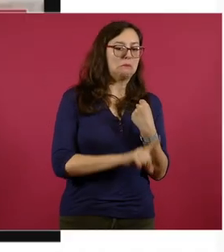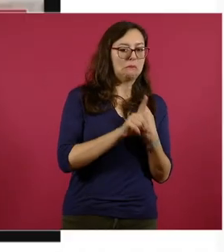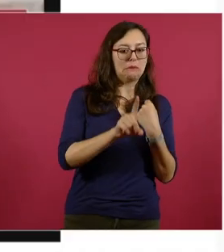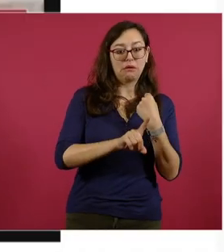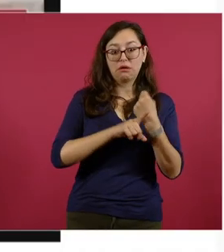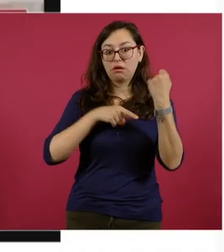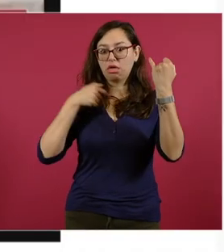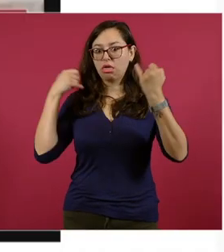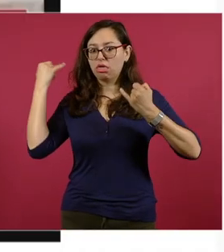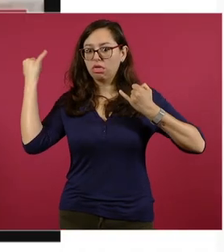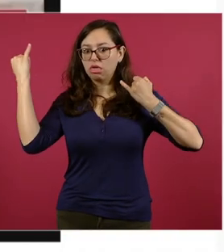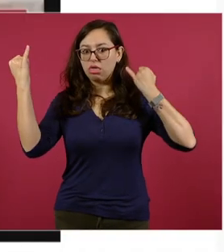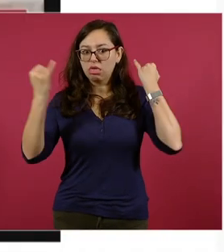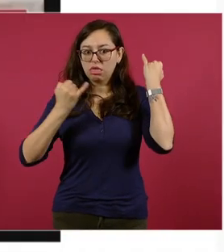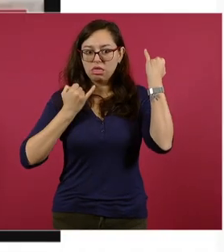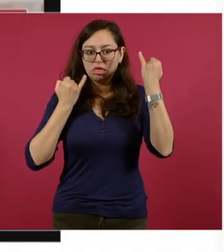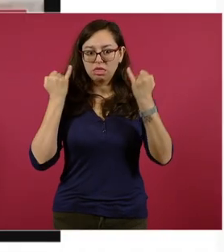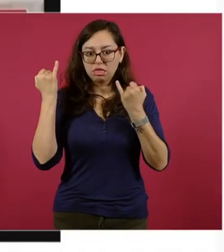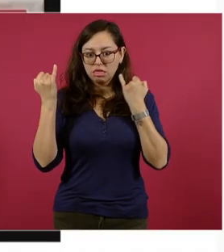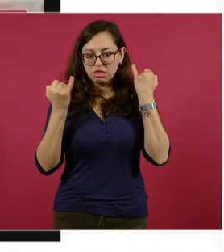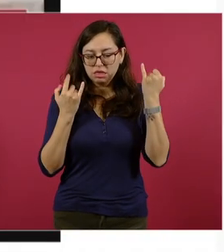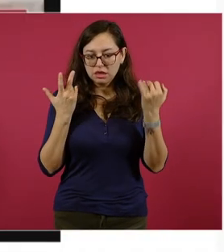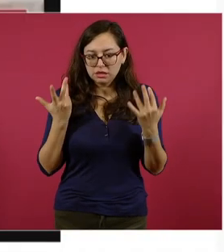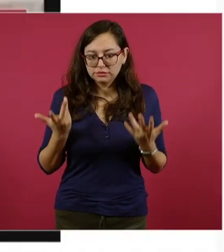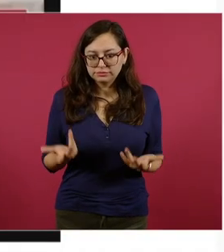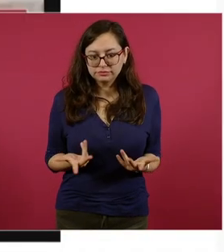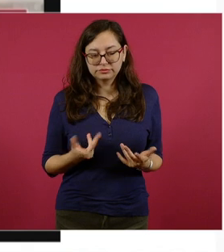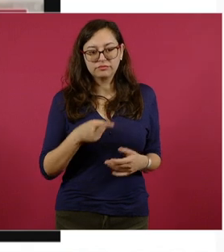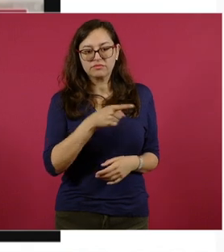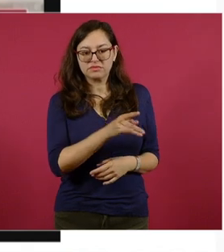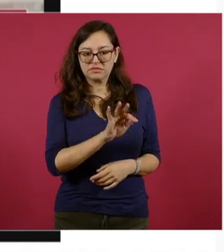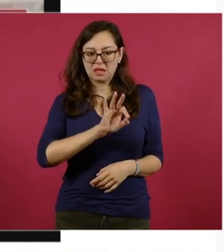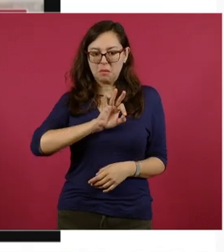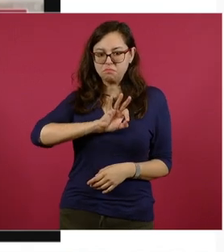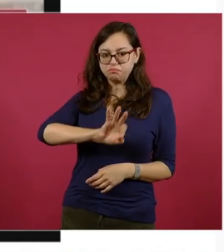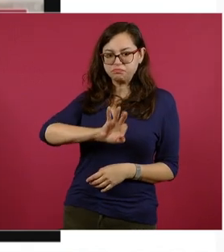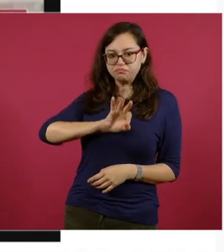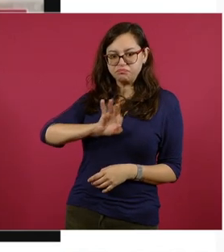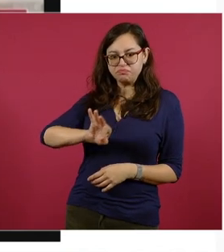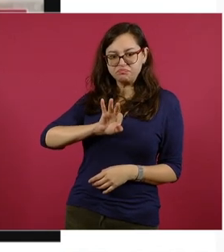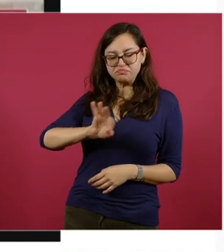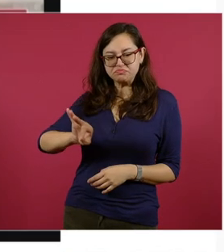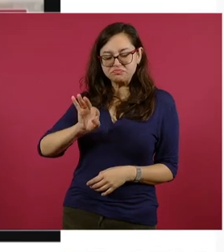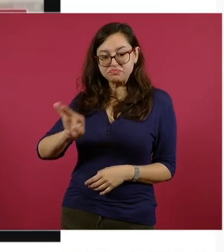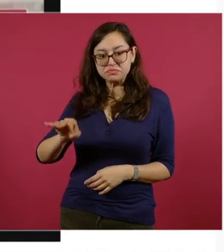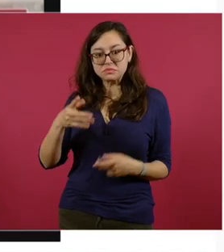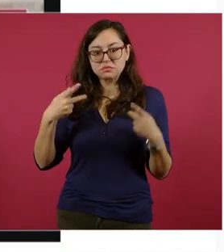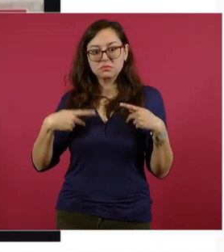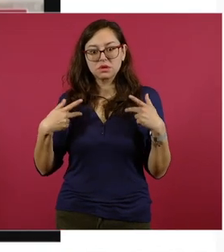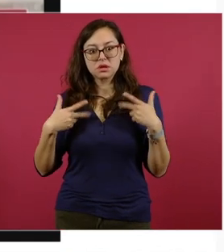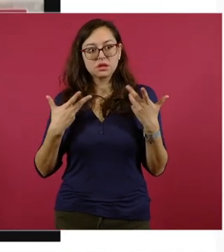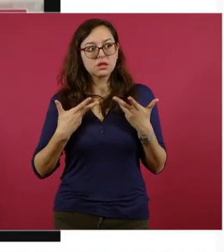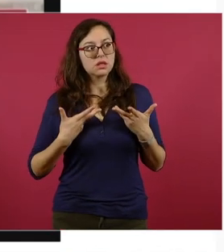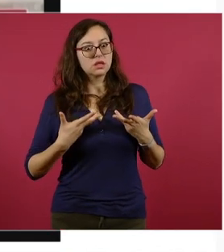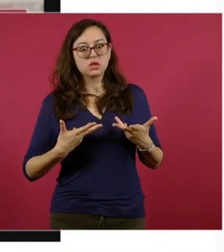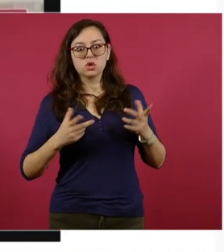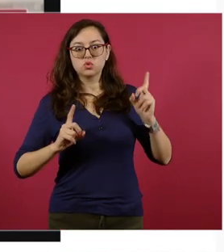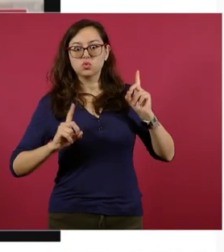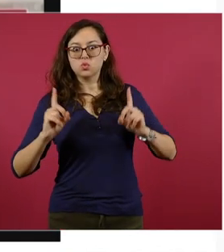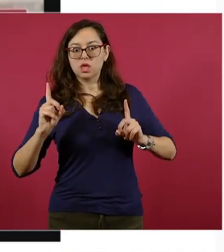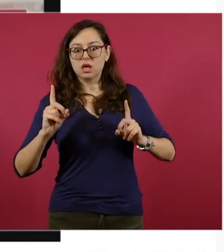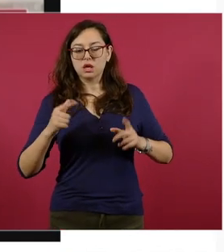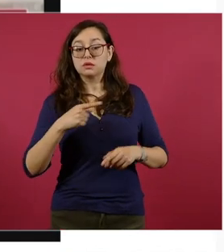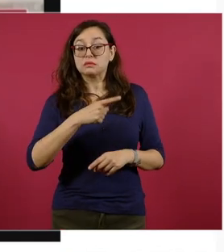todo. Con algún tipo de interés, los medios meten insidia, siembran dudas, inventan